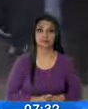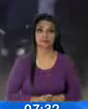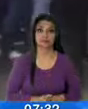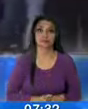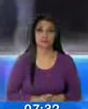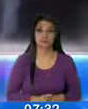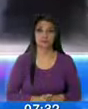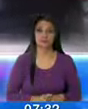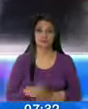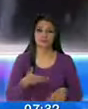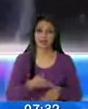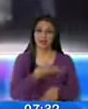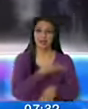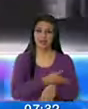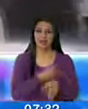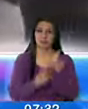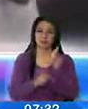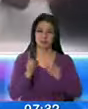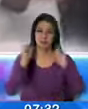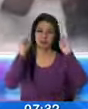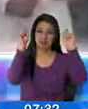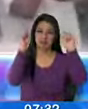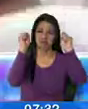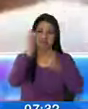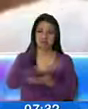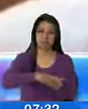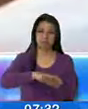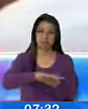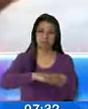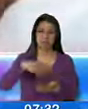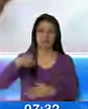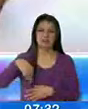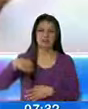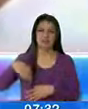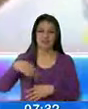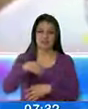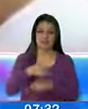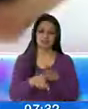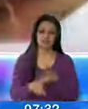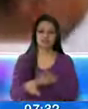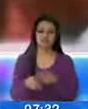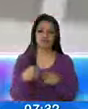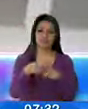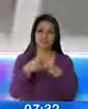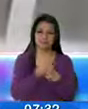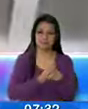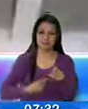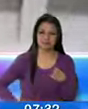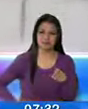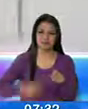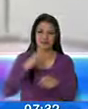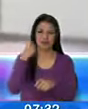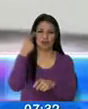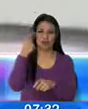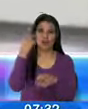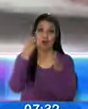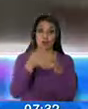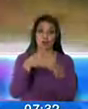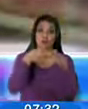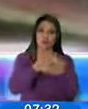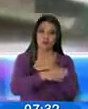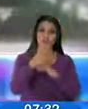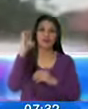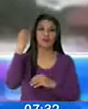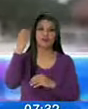Tras los actos de agresión registrados este miércoles a la caravana del expresidente Rafael Correa, mientras concedía una entrevista a una